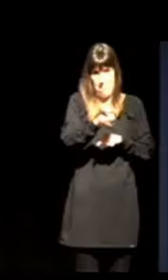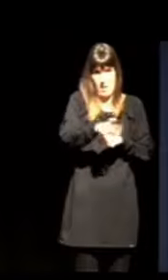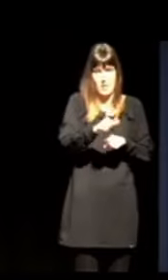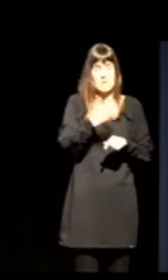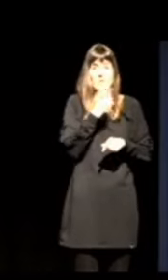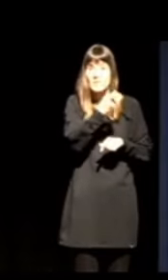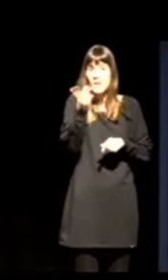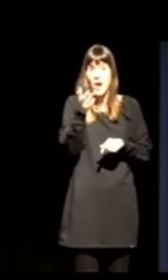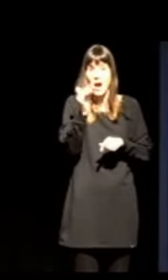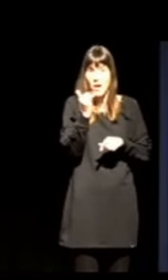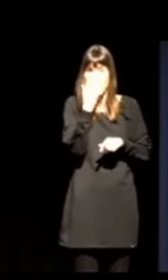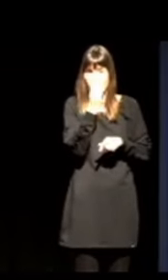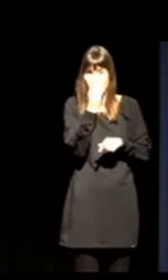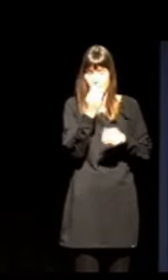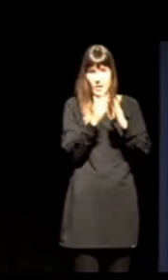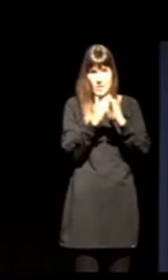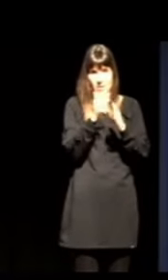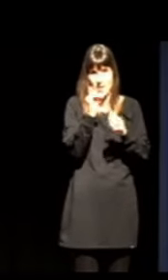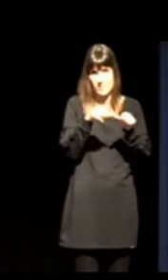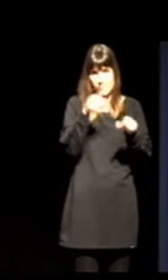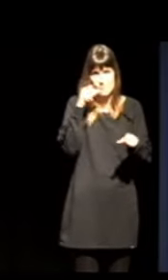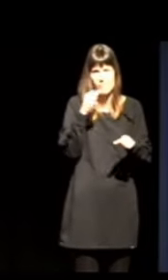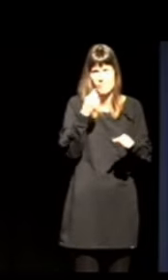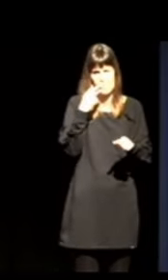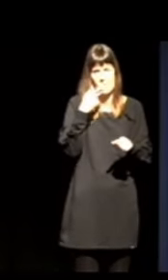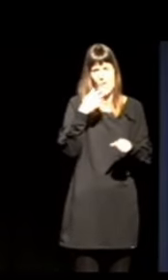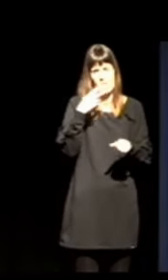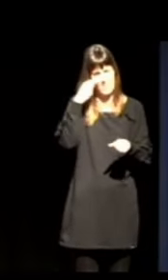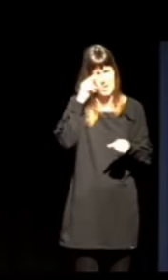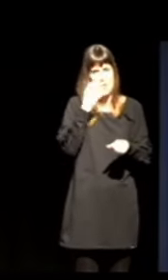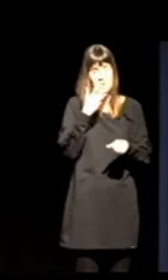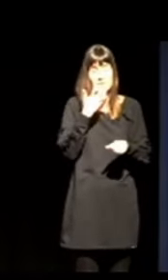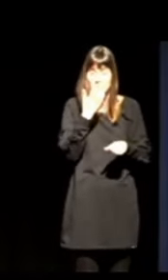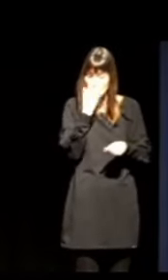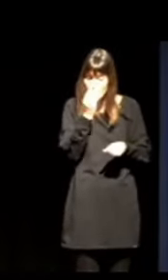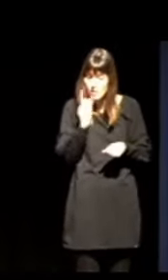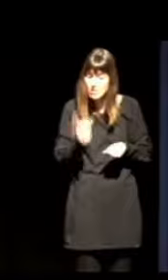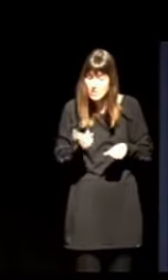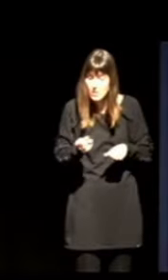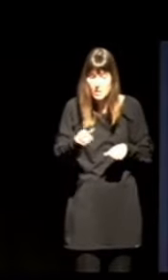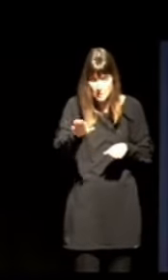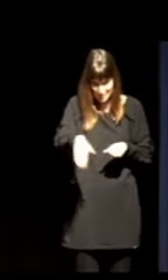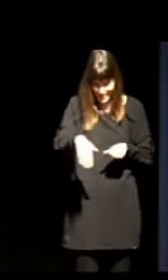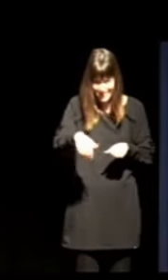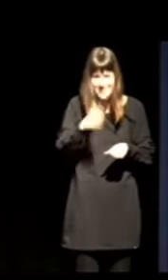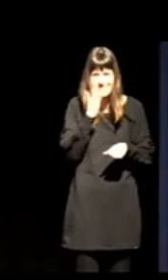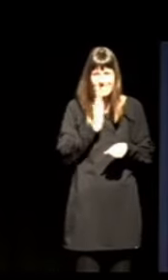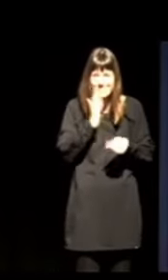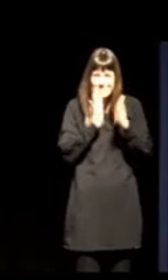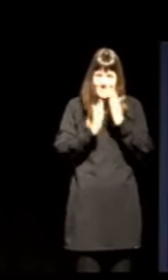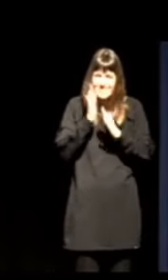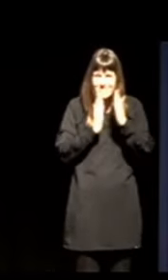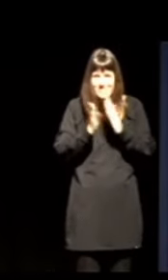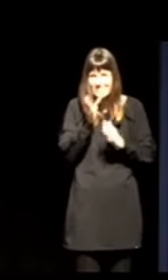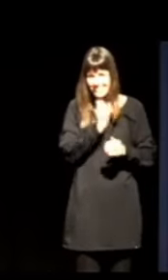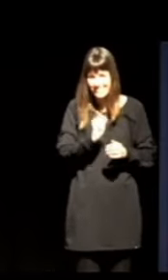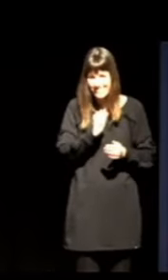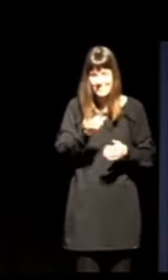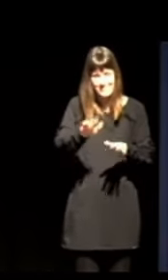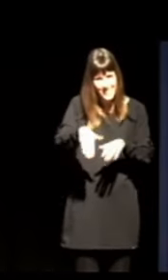tiene alguien ha tenido perro, lo puede ver. Si yo le digo a mi perro, ven aquí, aquí perro, es bonito.